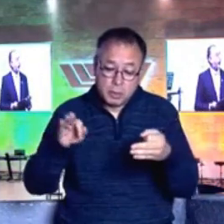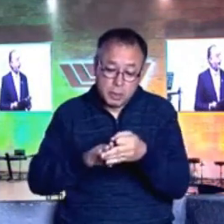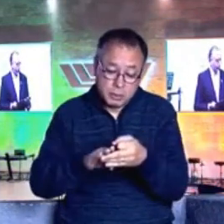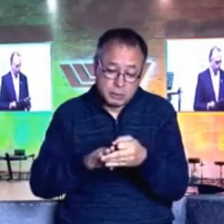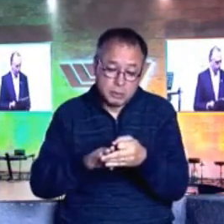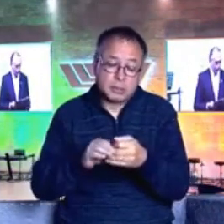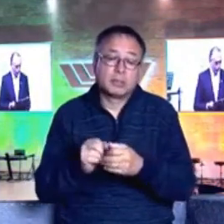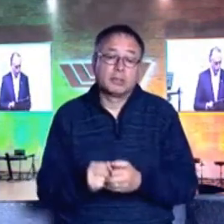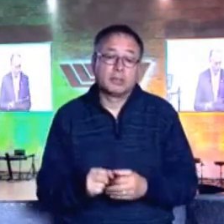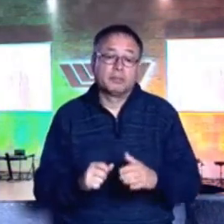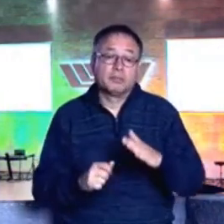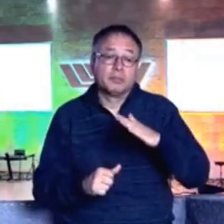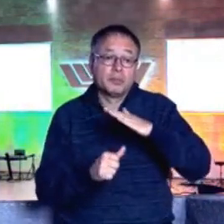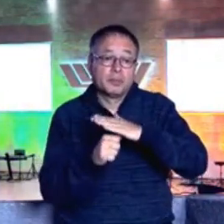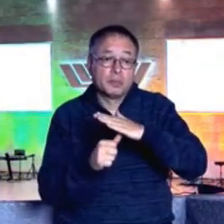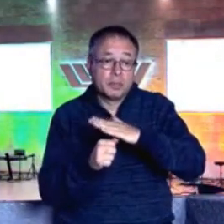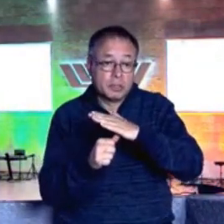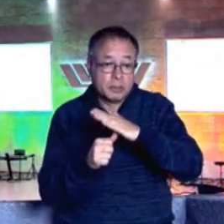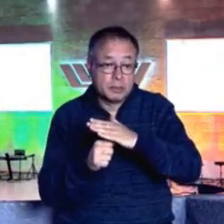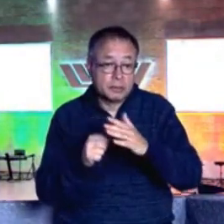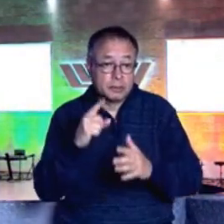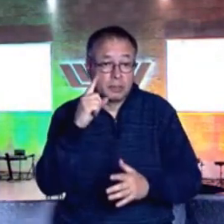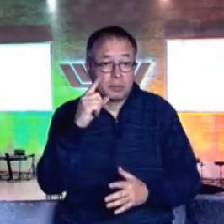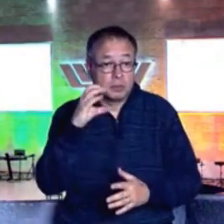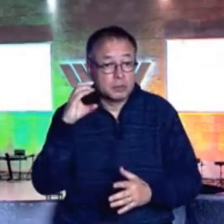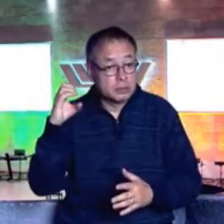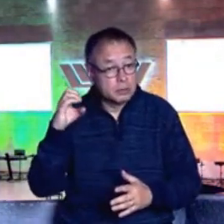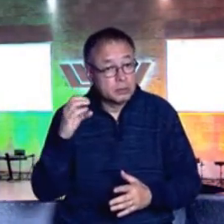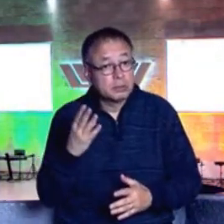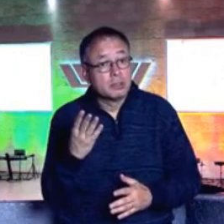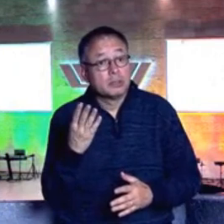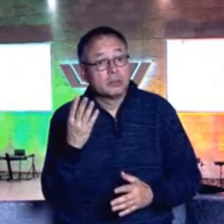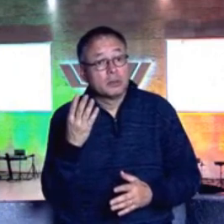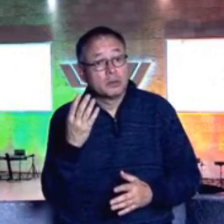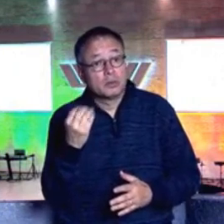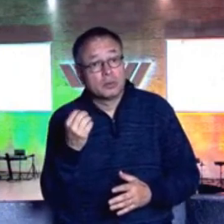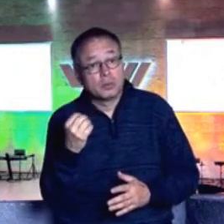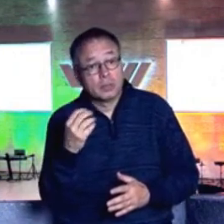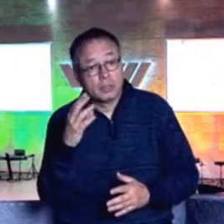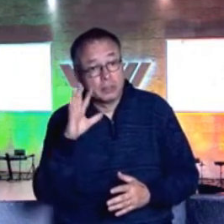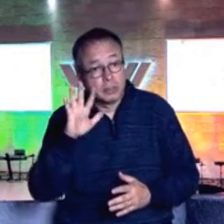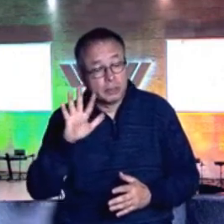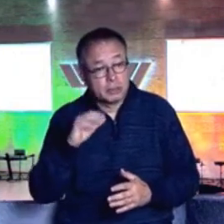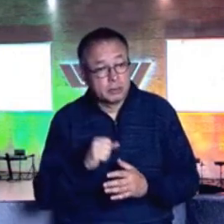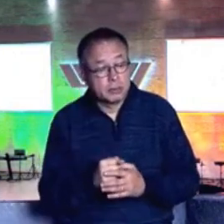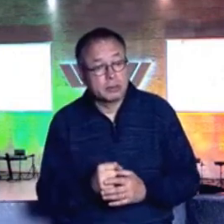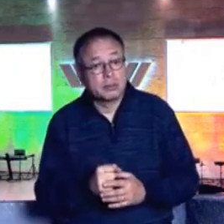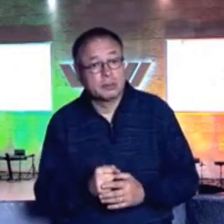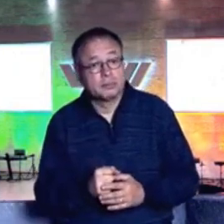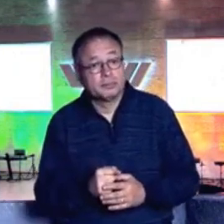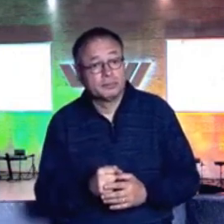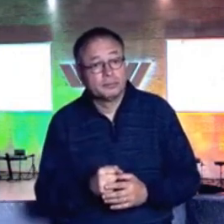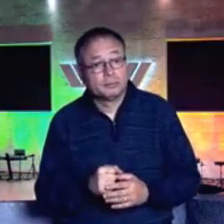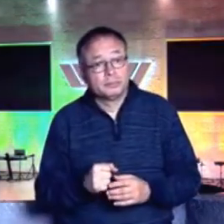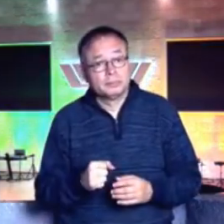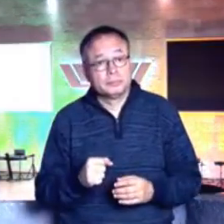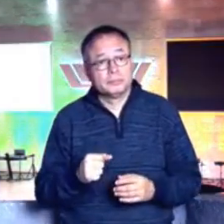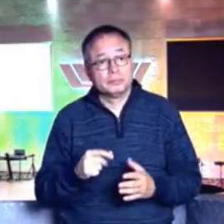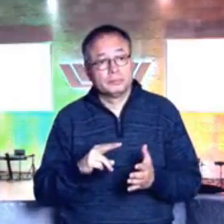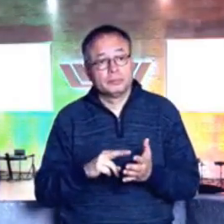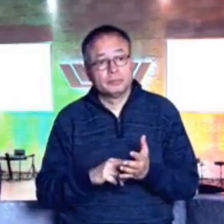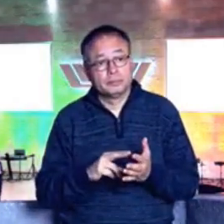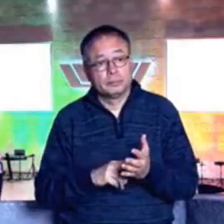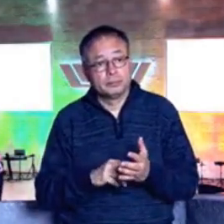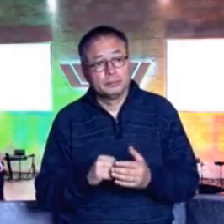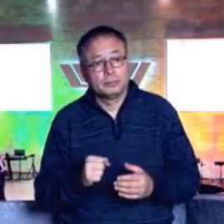145 salmo 145 versículo 15 y 16 salmo 145 versículos 15 y 16